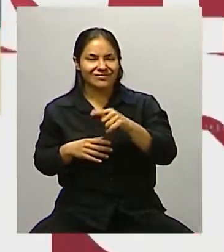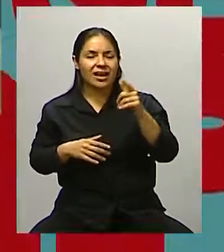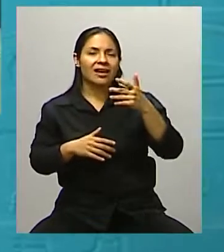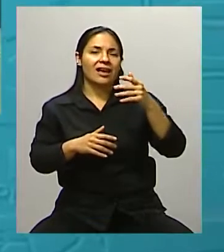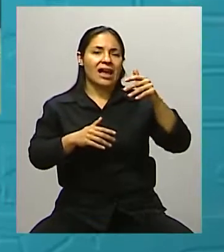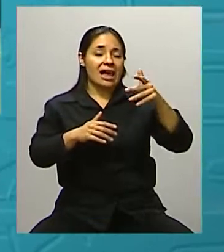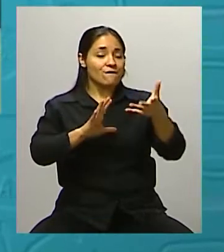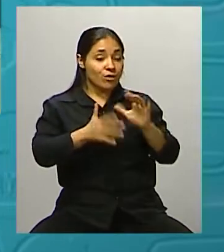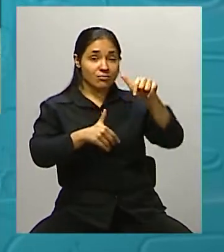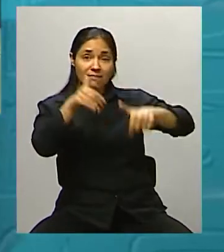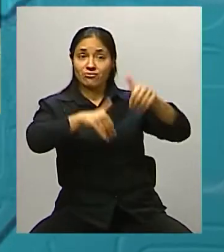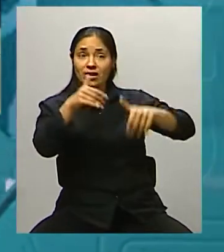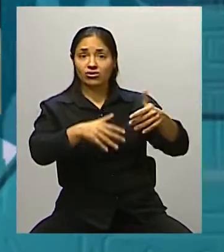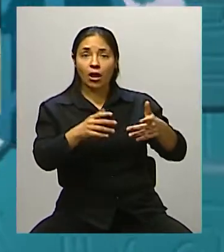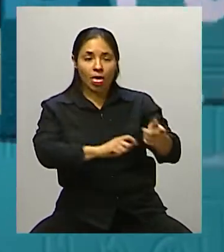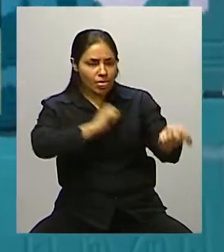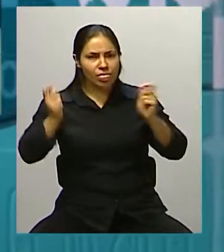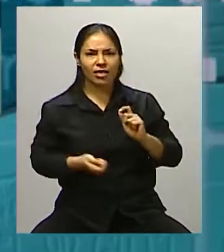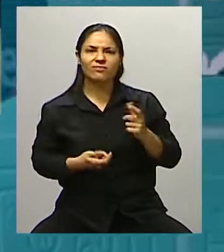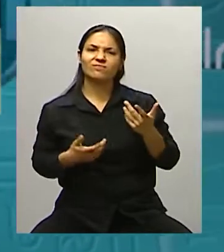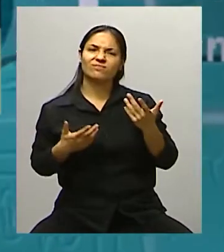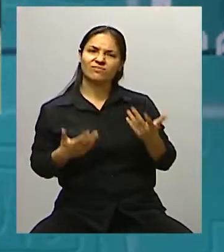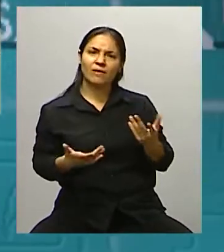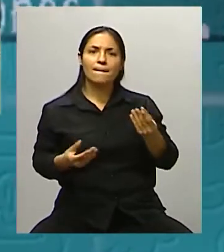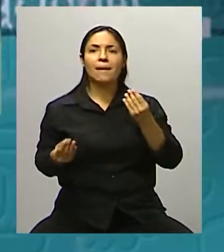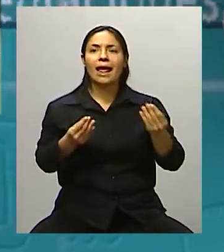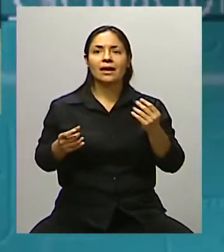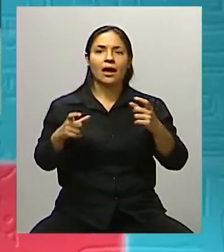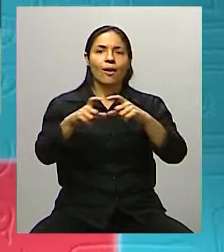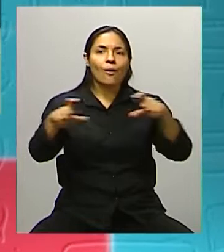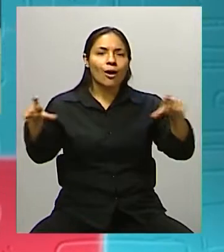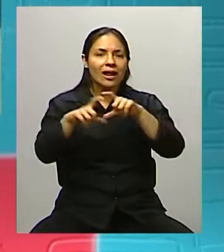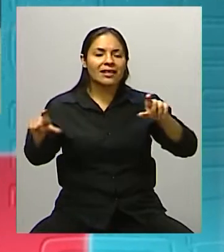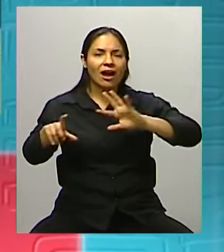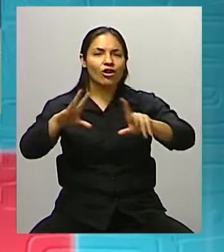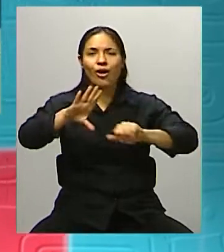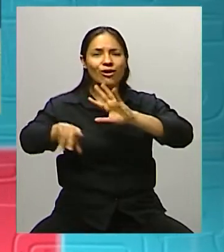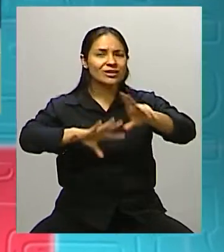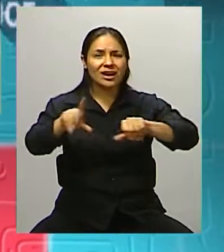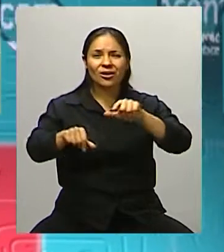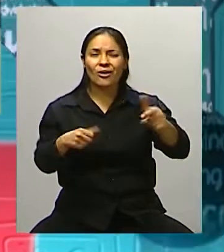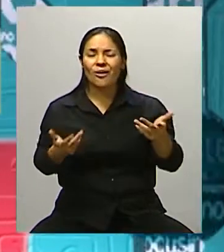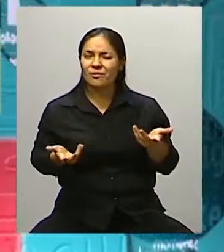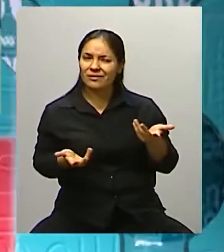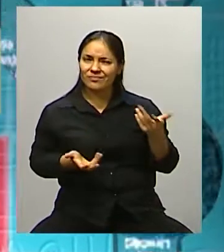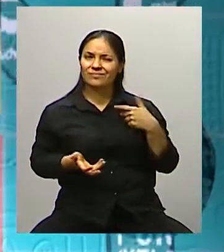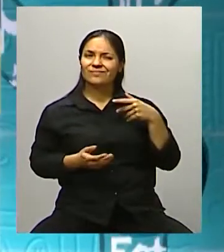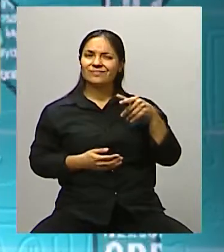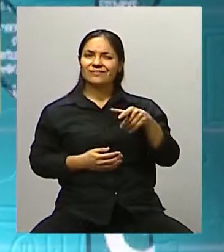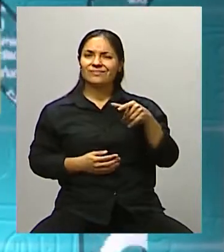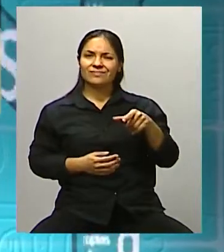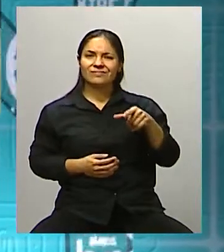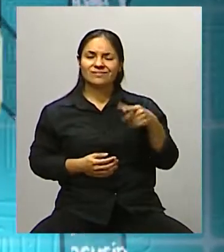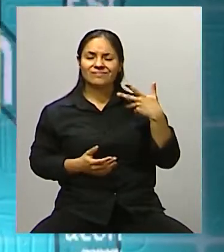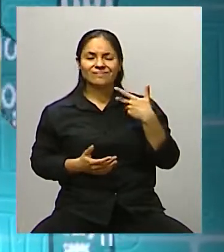virtud verdaderamente de que no se roben boletas. Sí. Eso es...